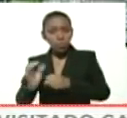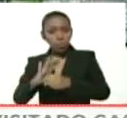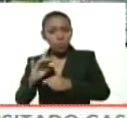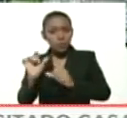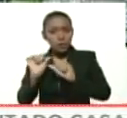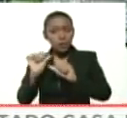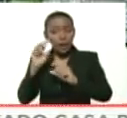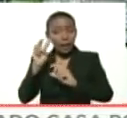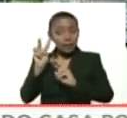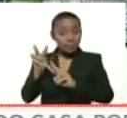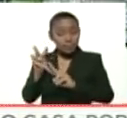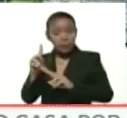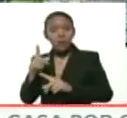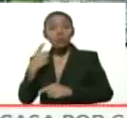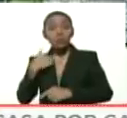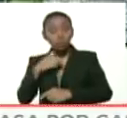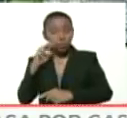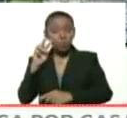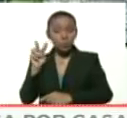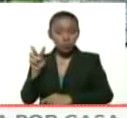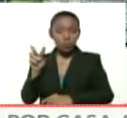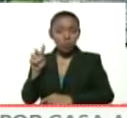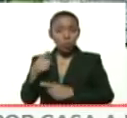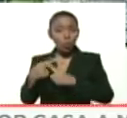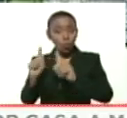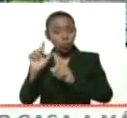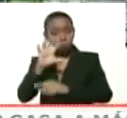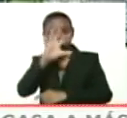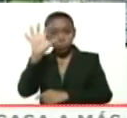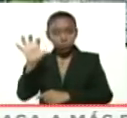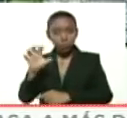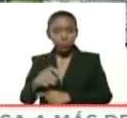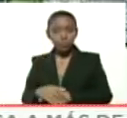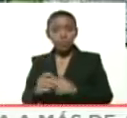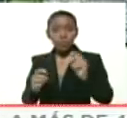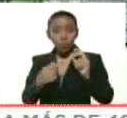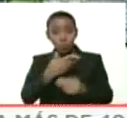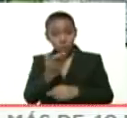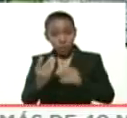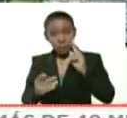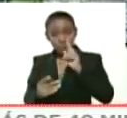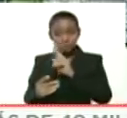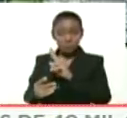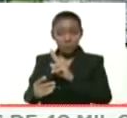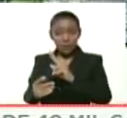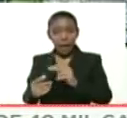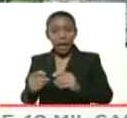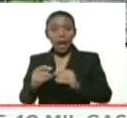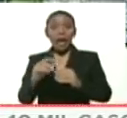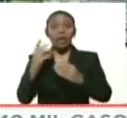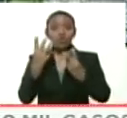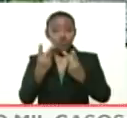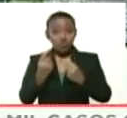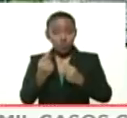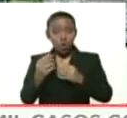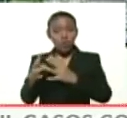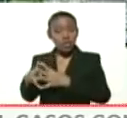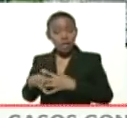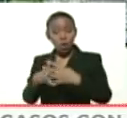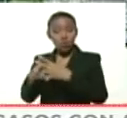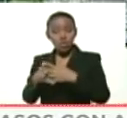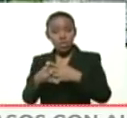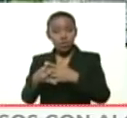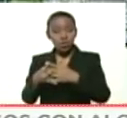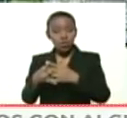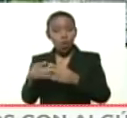están presentando y que ya estamos viendo en otros países. Fíjense cómo, por ejemplo, la tasa de crecimiento de los Estados Unidos de Norteamérica